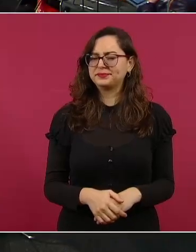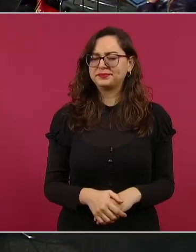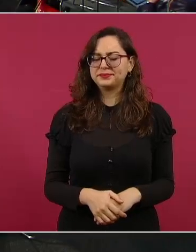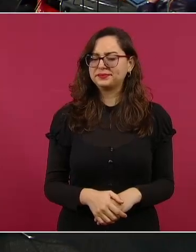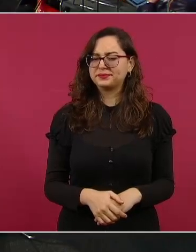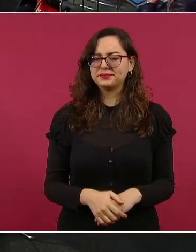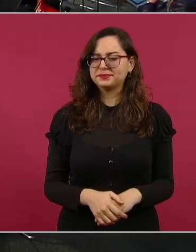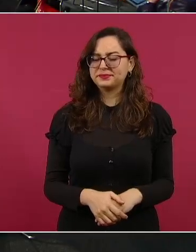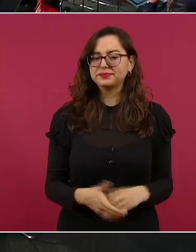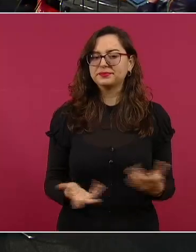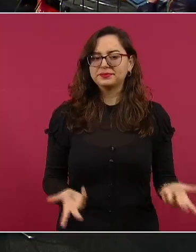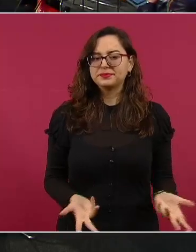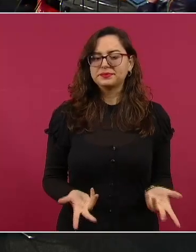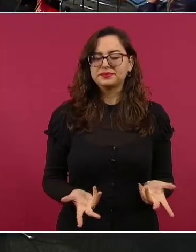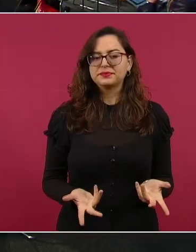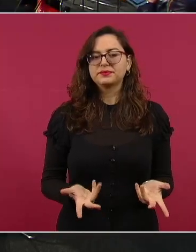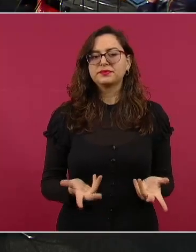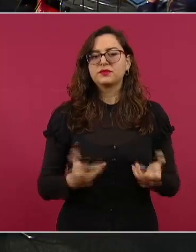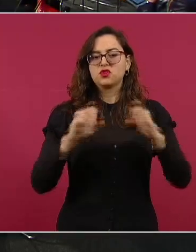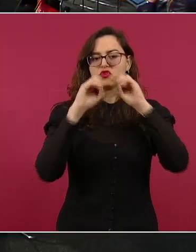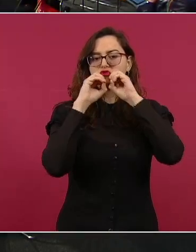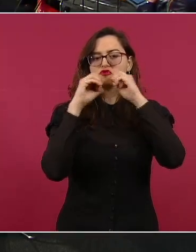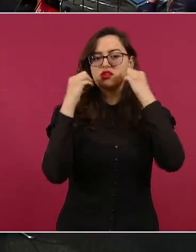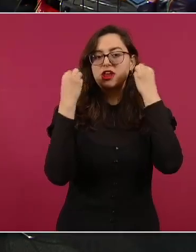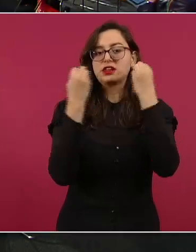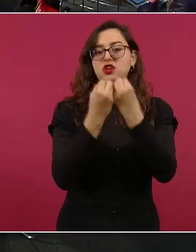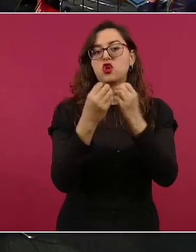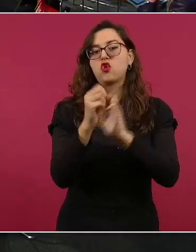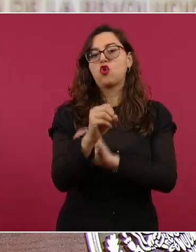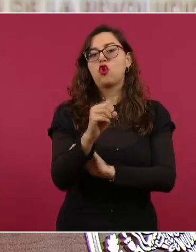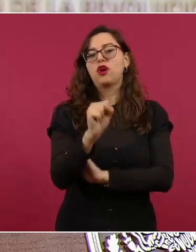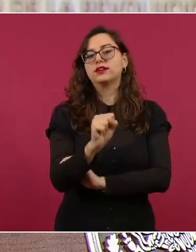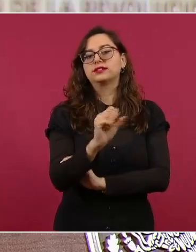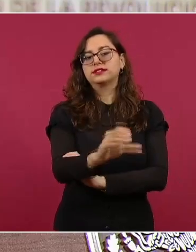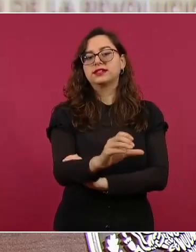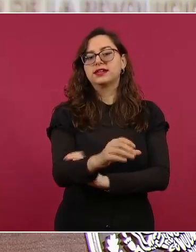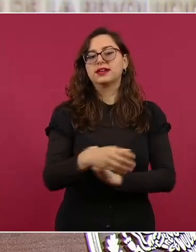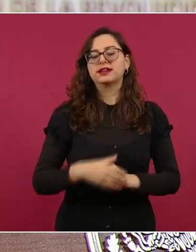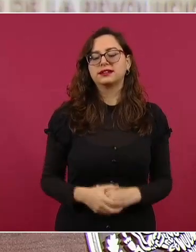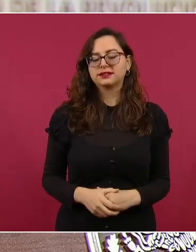las organizaciones de la llamada sociedad civil,